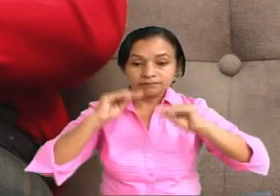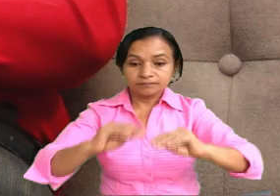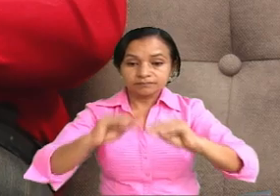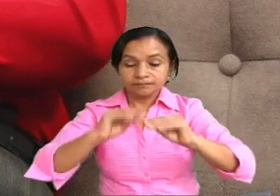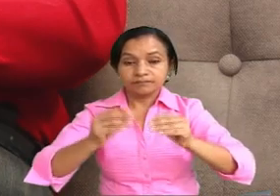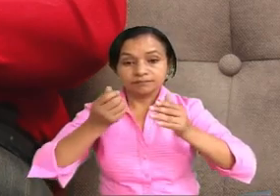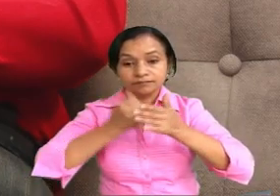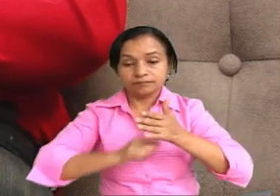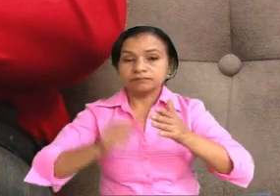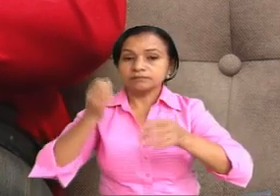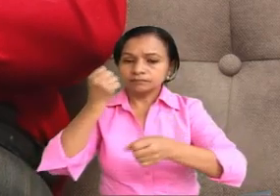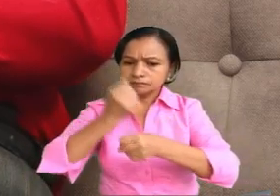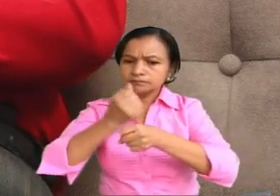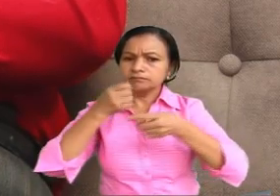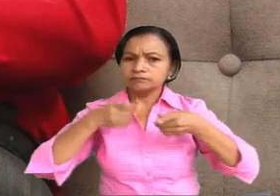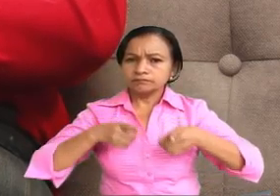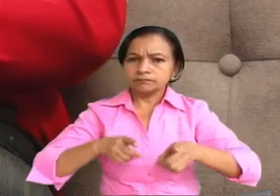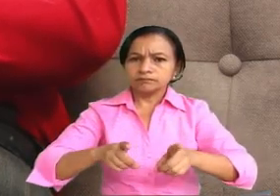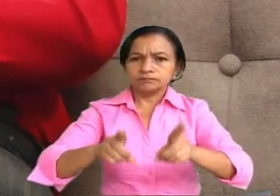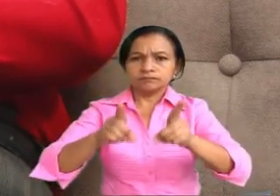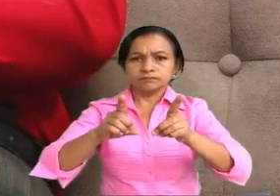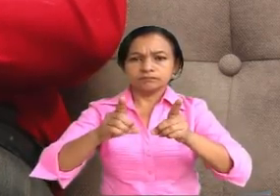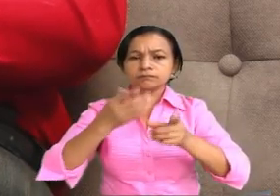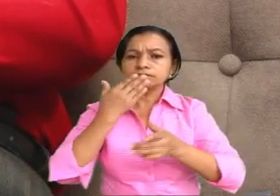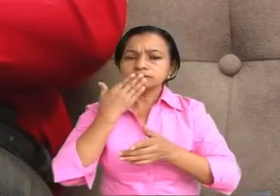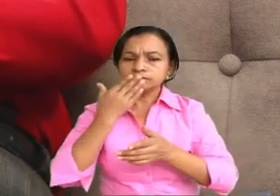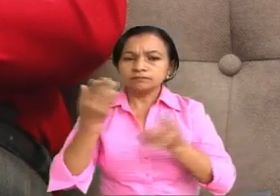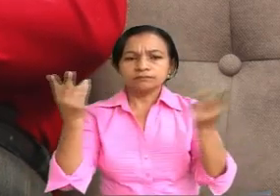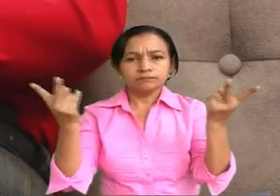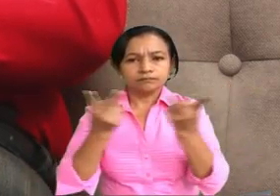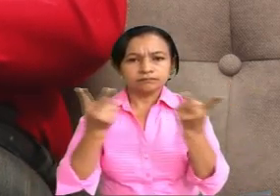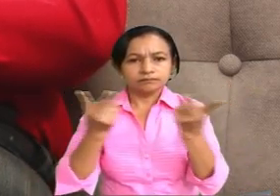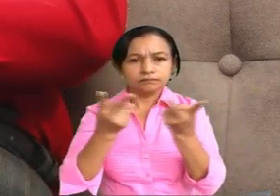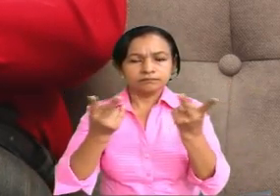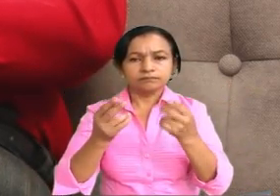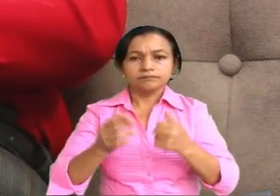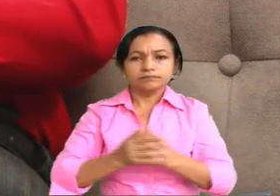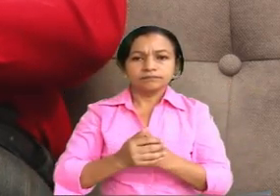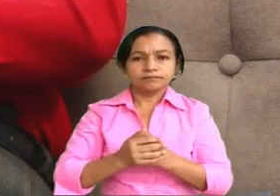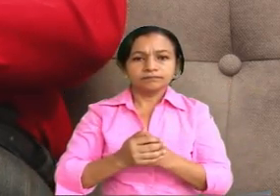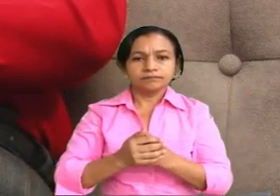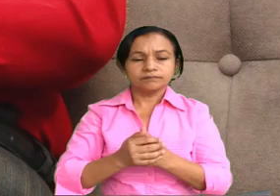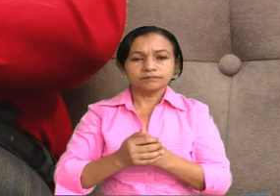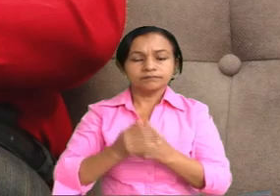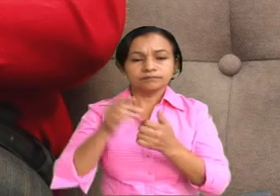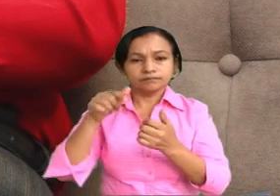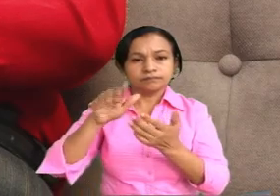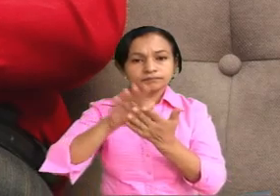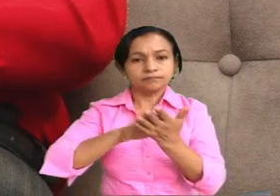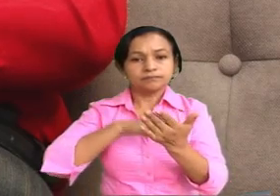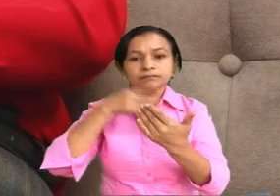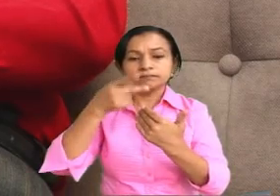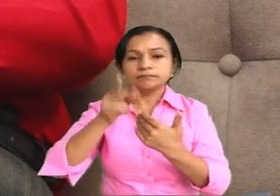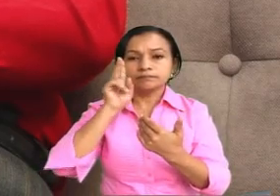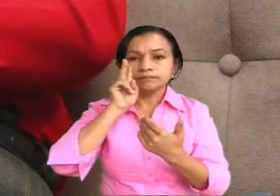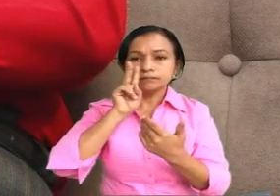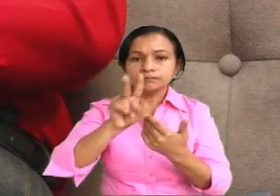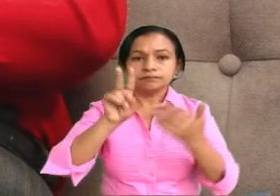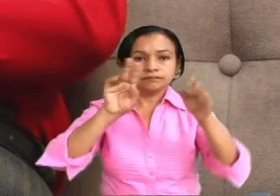trabajar dignamente para el buen vivir. En este programa hemos mirado que la